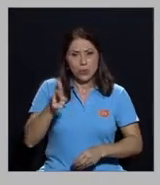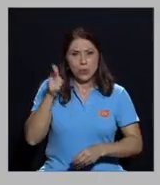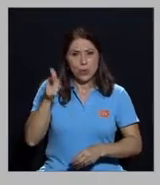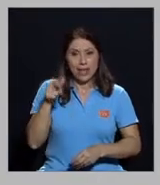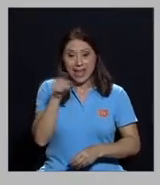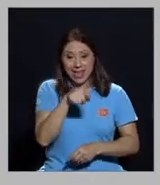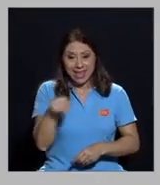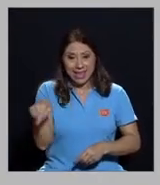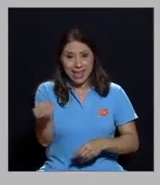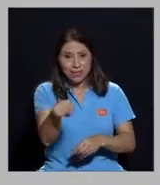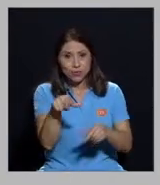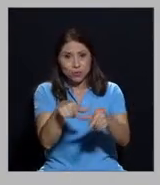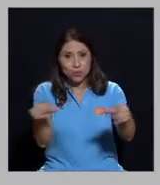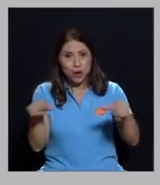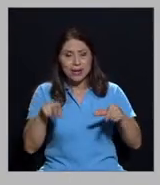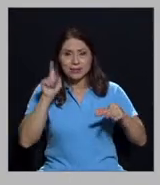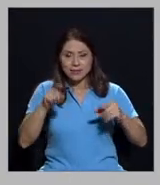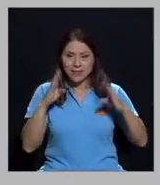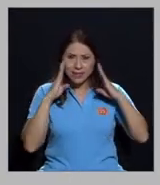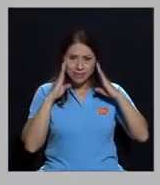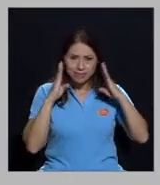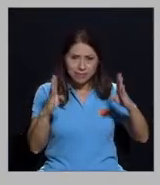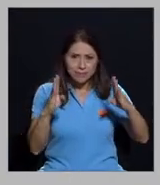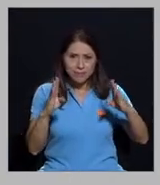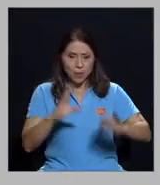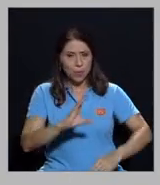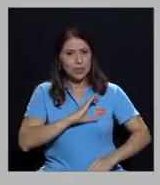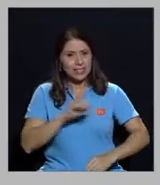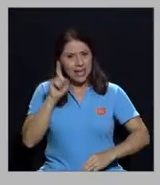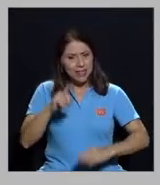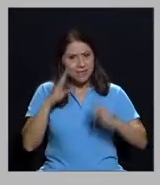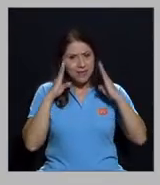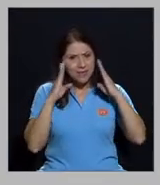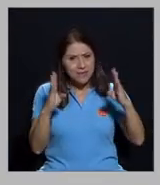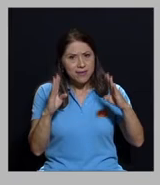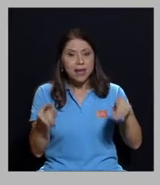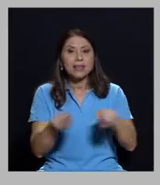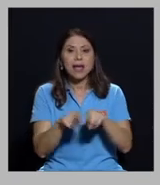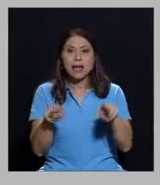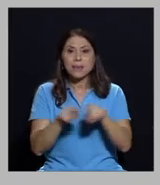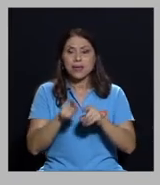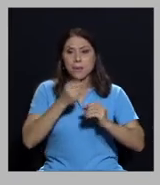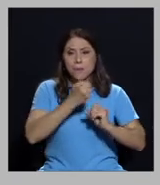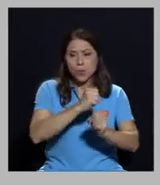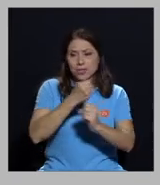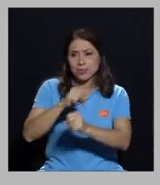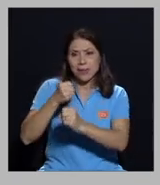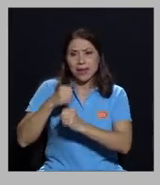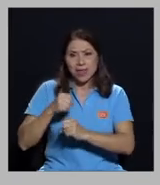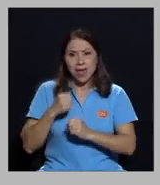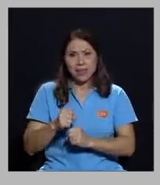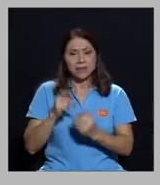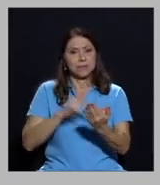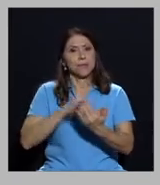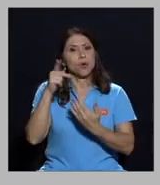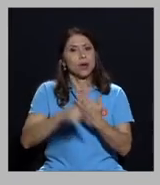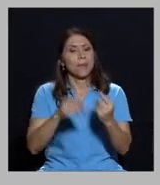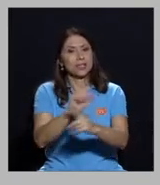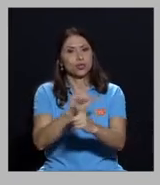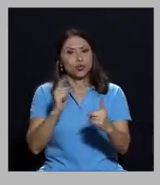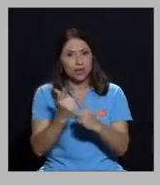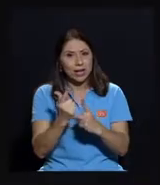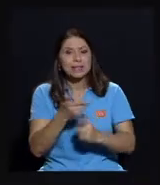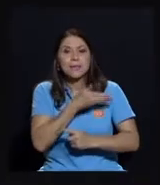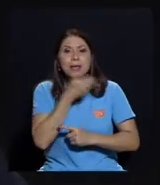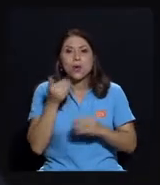hay que hacer un abordaje integral de la policía pero también de las municipalidades los programas sociales mejor educación